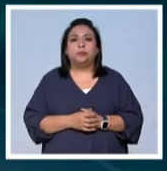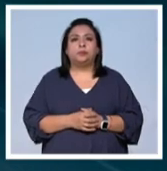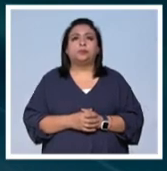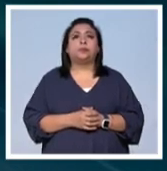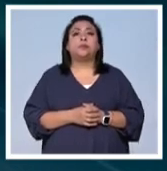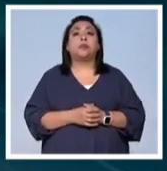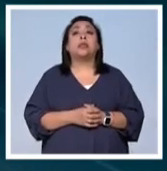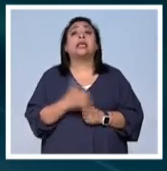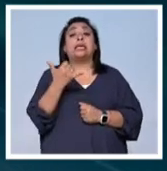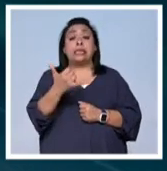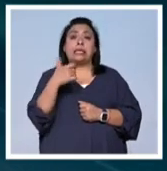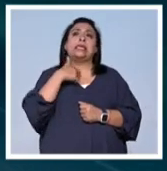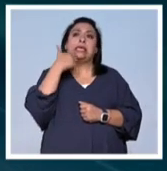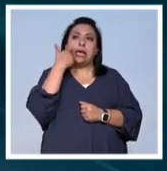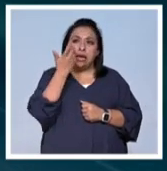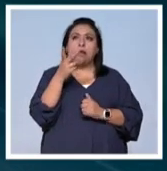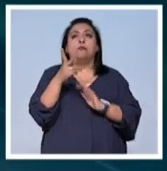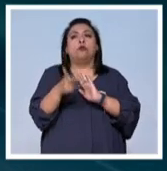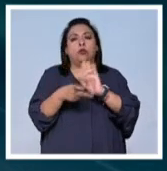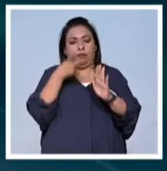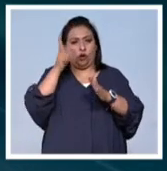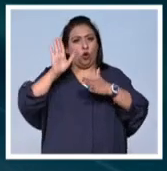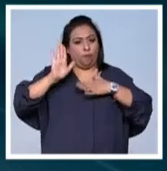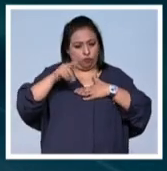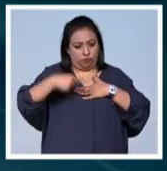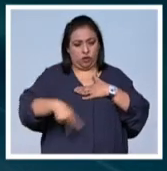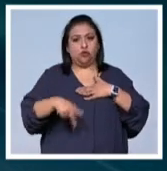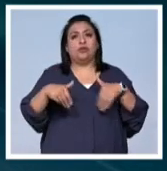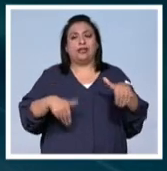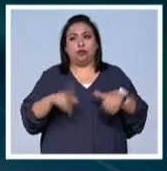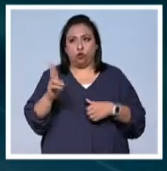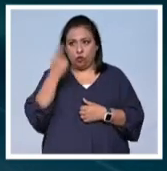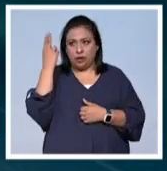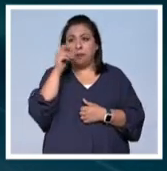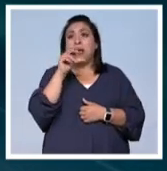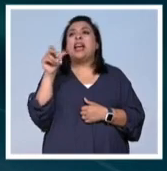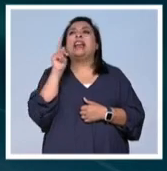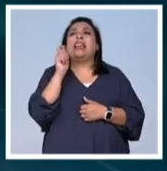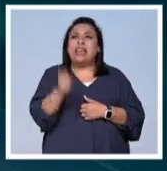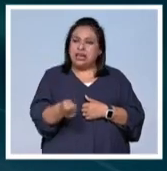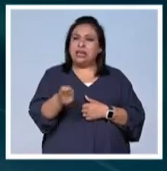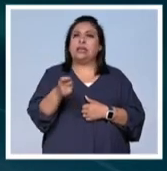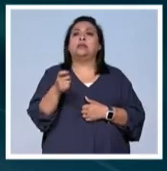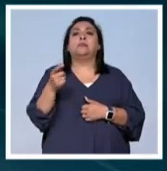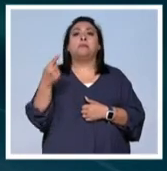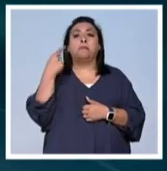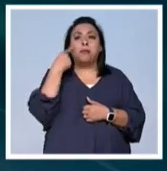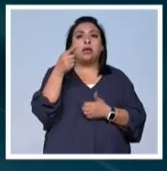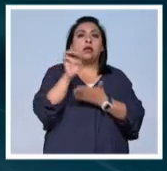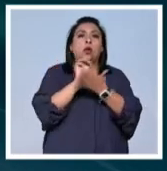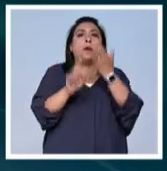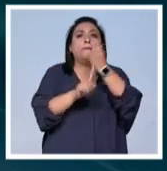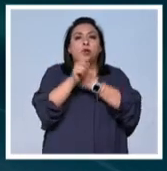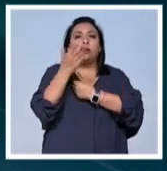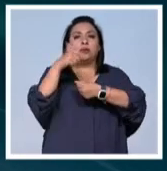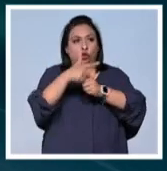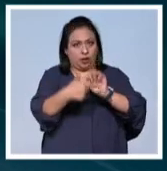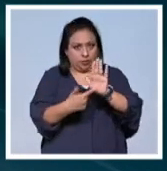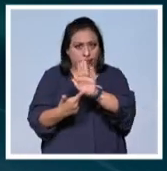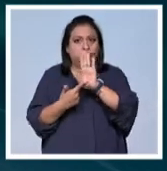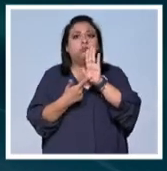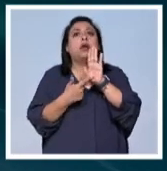y queremos refrendar el compromiso de teatro UNAM en relación a poner en escena las problemáticas sociales